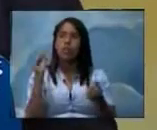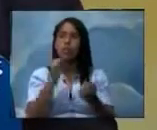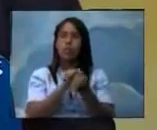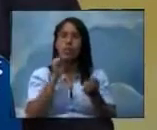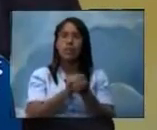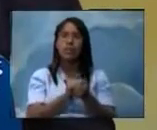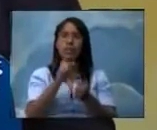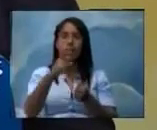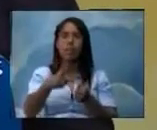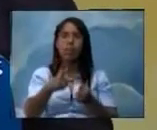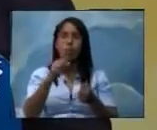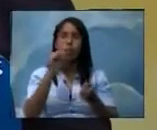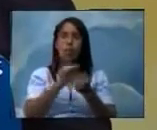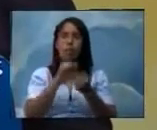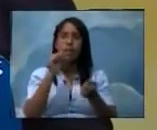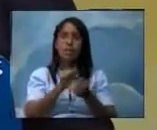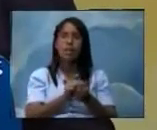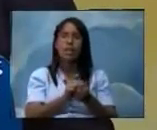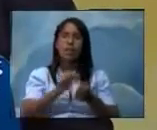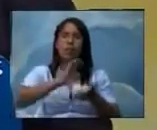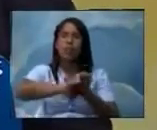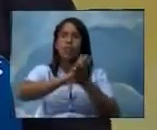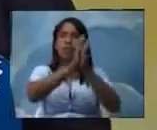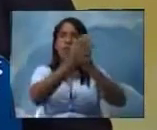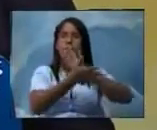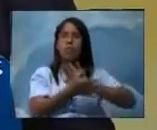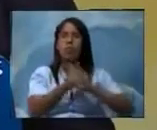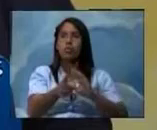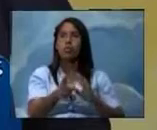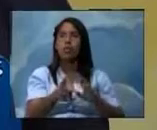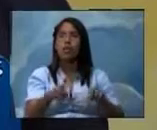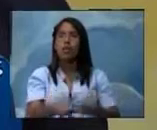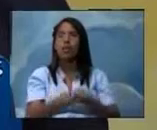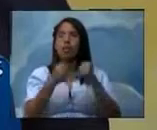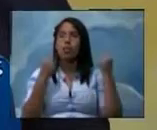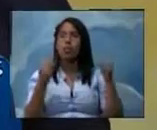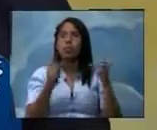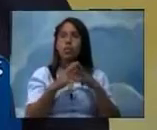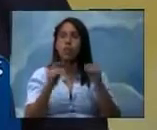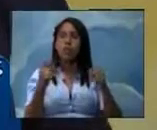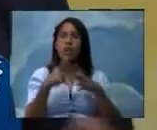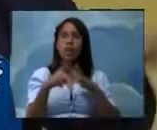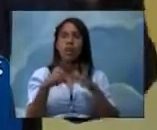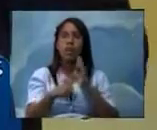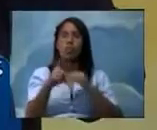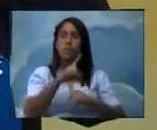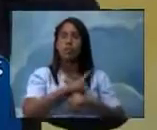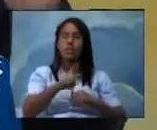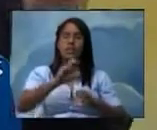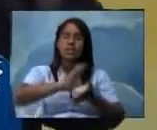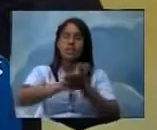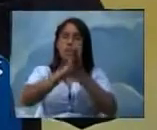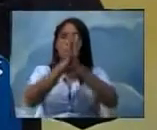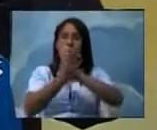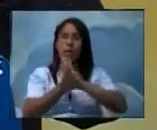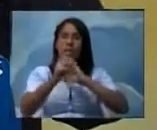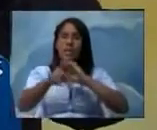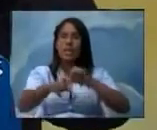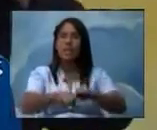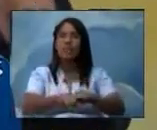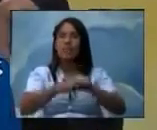hierro, y como el hierro desmenuza y rompe todas las cosas, desmenuzará